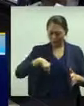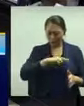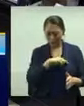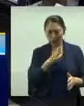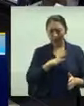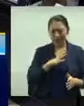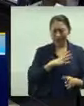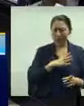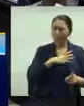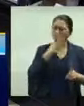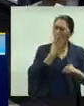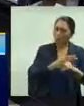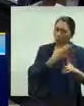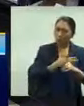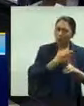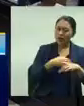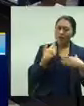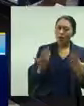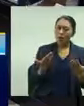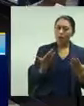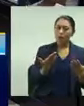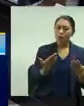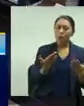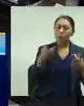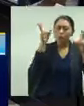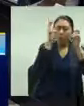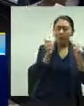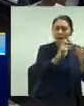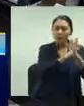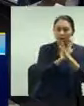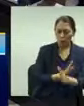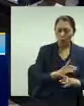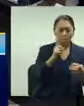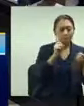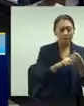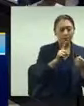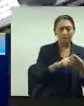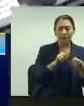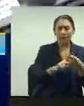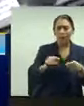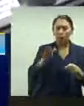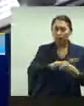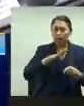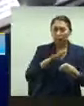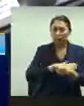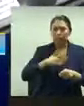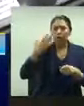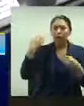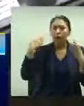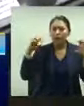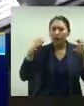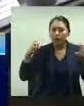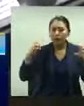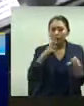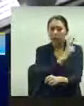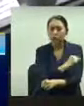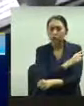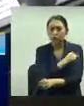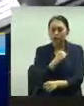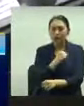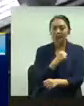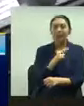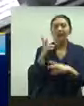situación del traslado del tema del seguro. Primero, porque se saturaron las emergencias de los hospitales en tema de